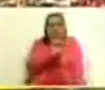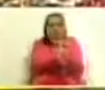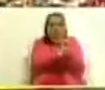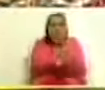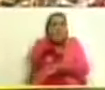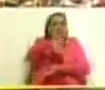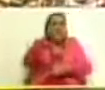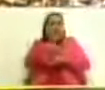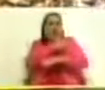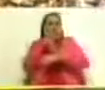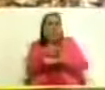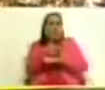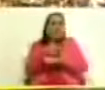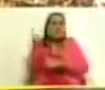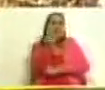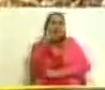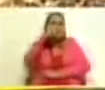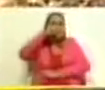régimen para Maduro.